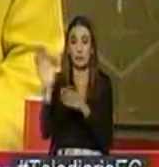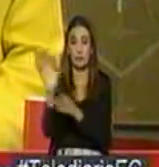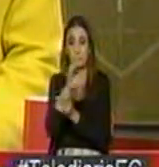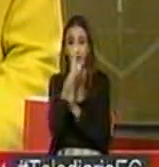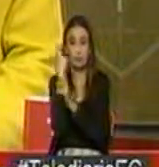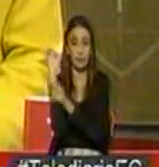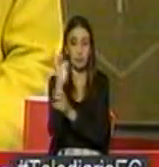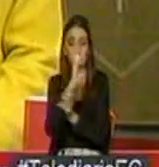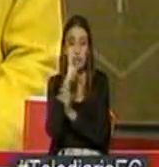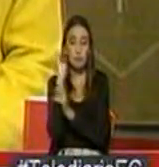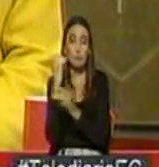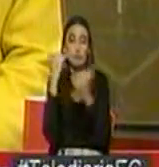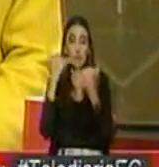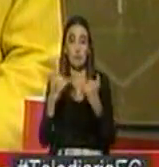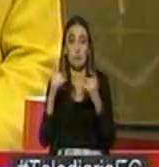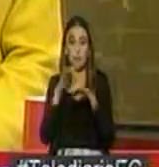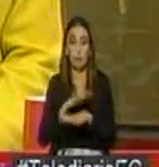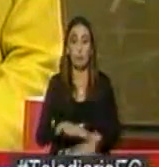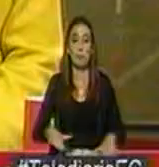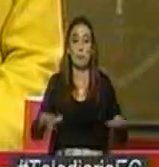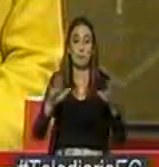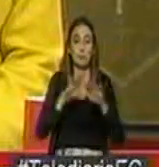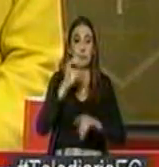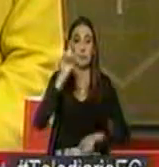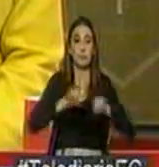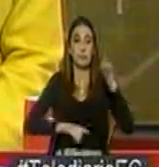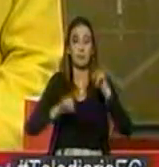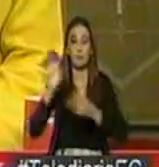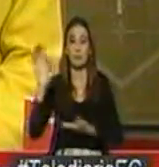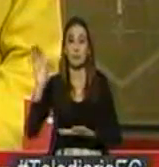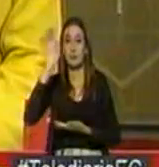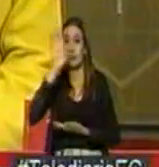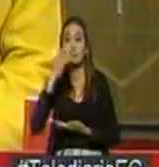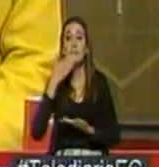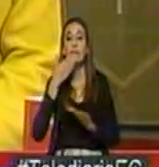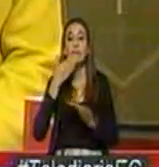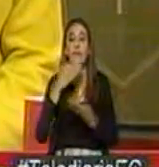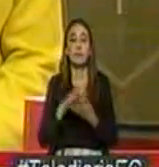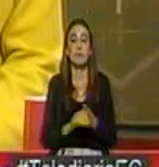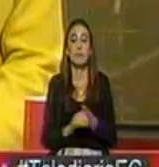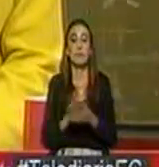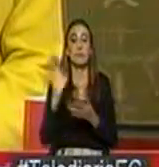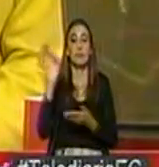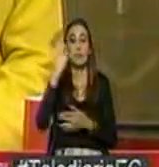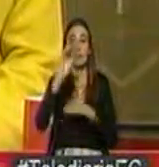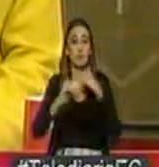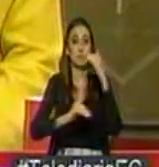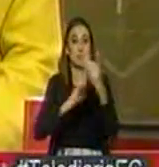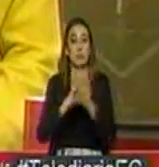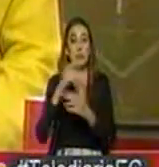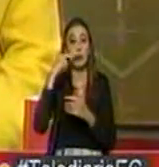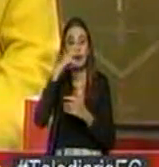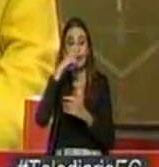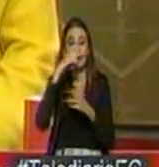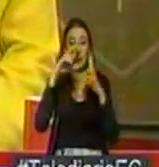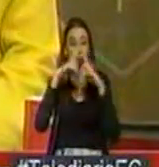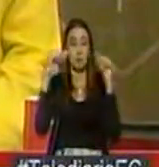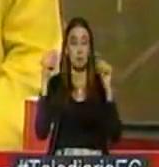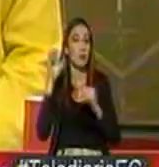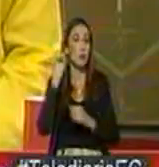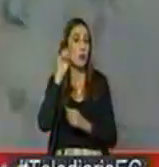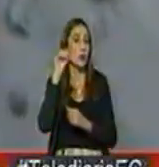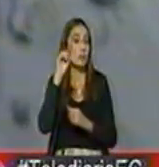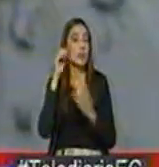el anuncio se hizo en una asamblea realizada en baeza con representantes de las provincias amazónicas de sucumbíos napo y orellana